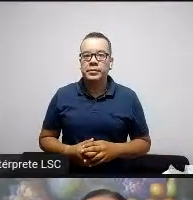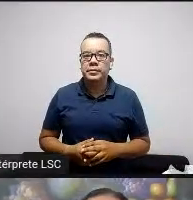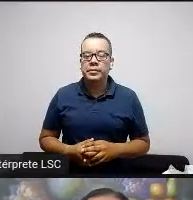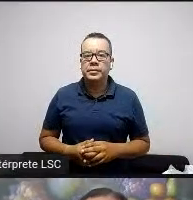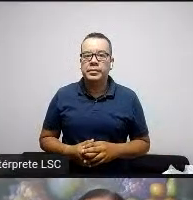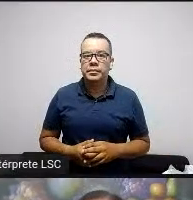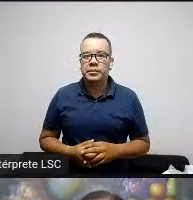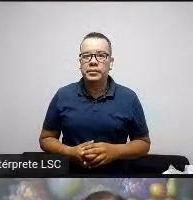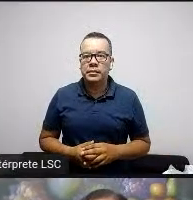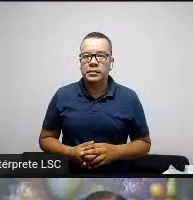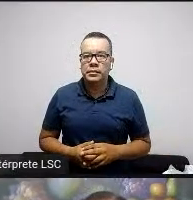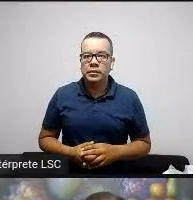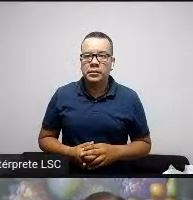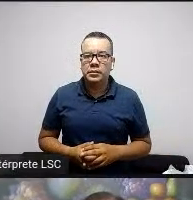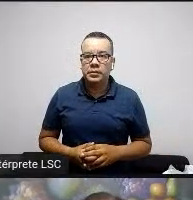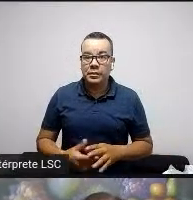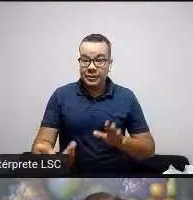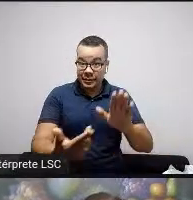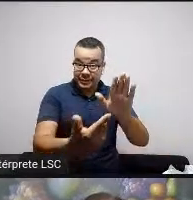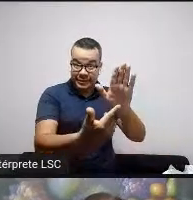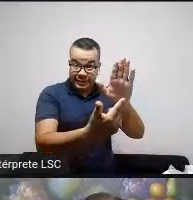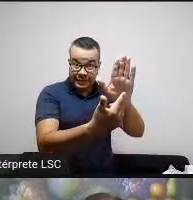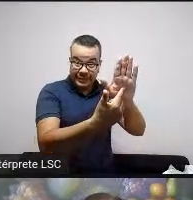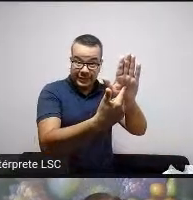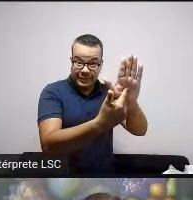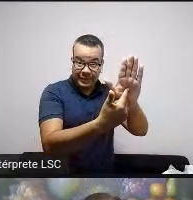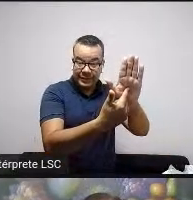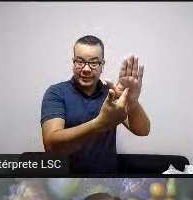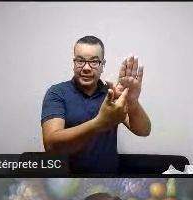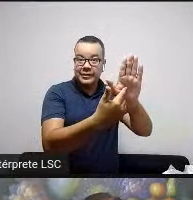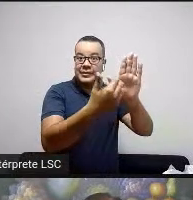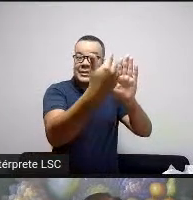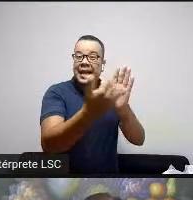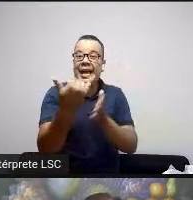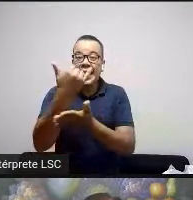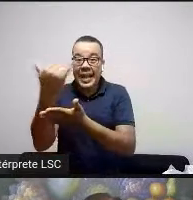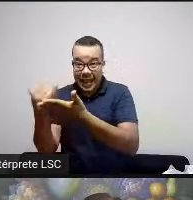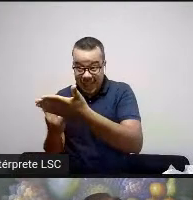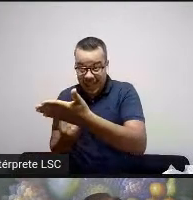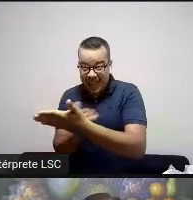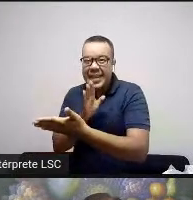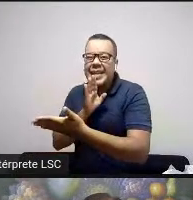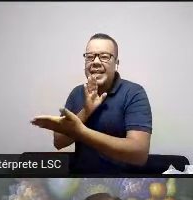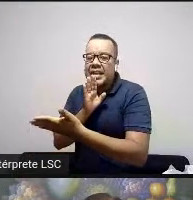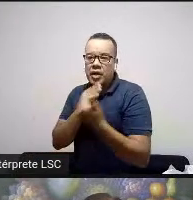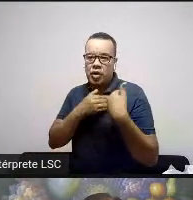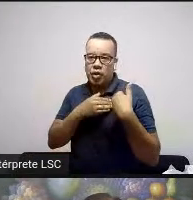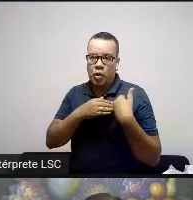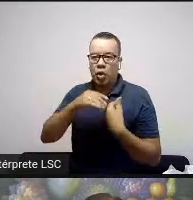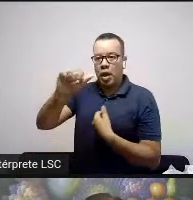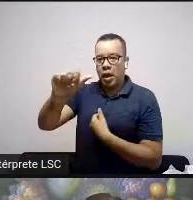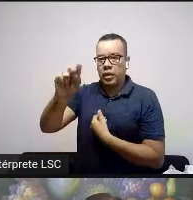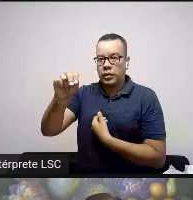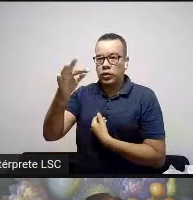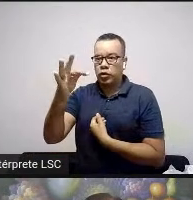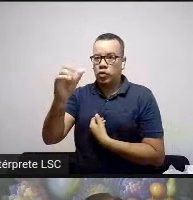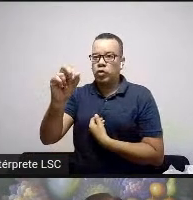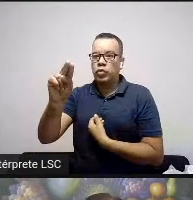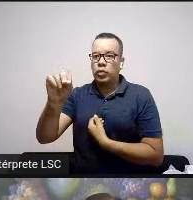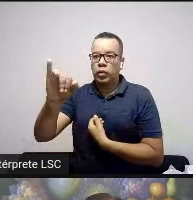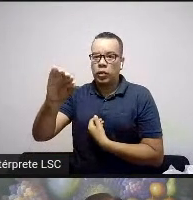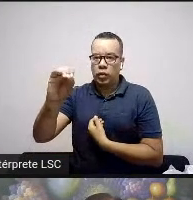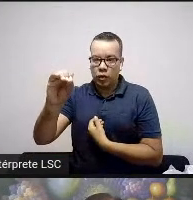Bueno, Poesía Vida Mía con ilustraciones de Antonio Bedoya Duque. Fue un trabajo